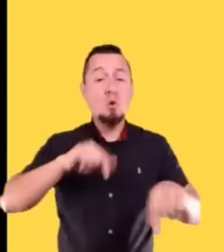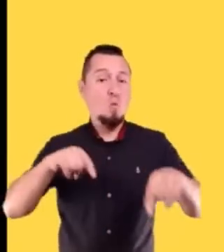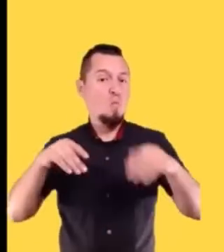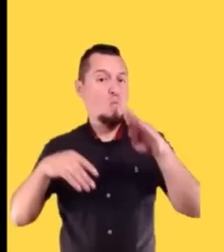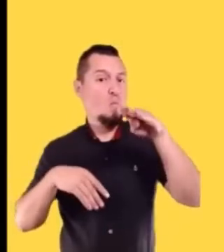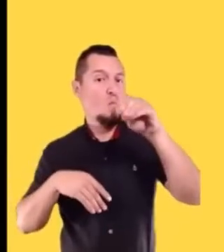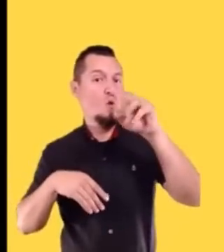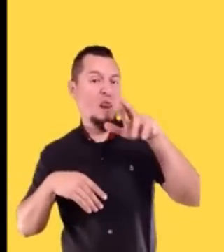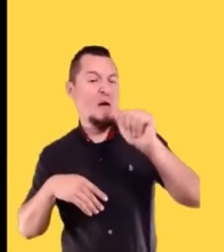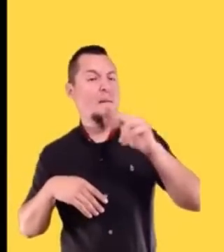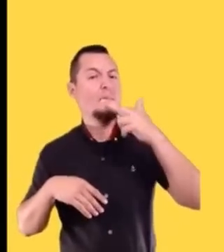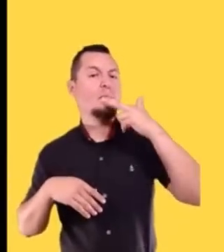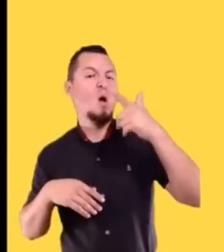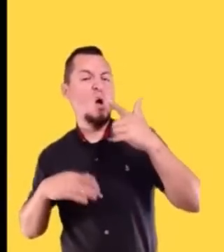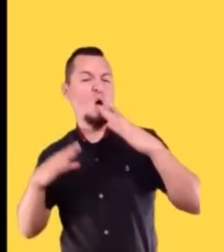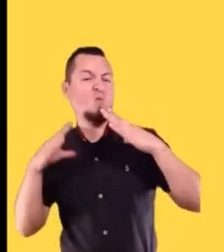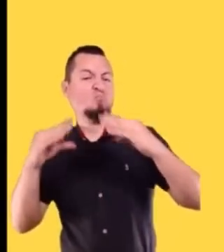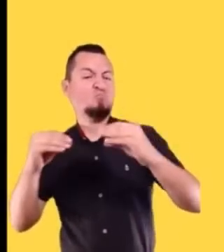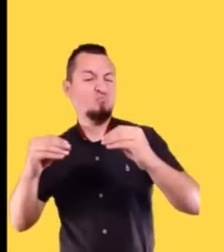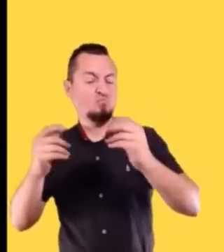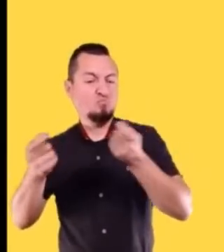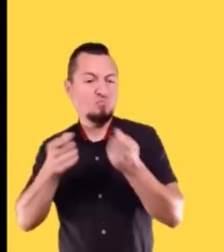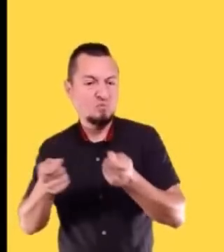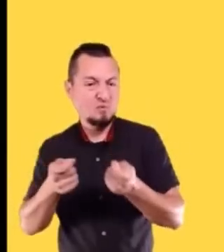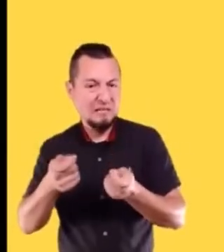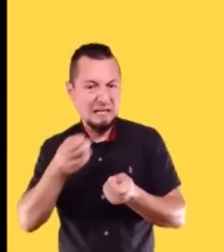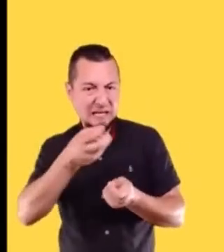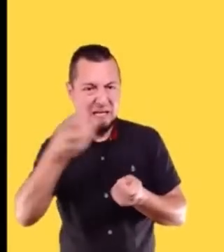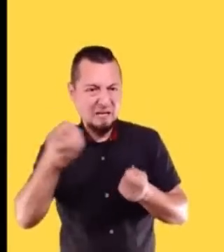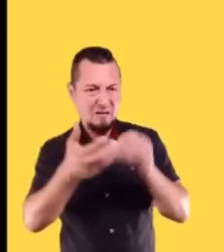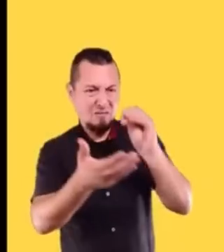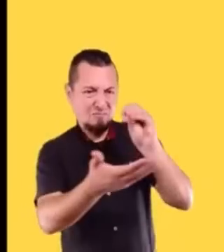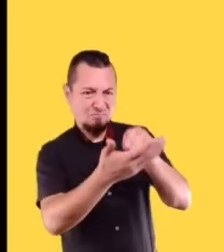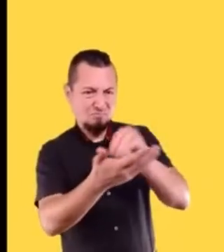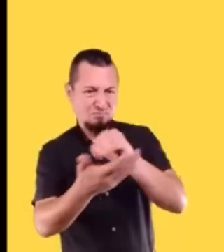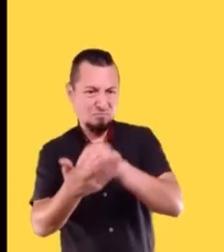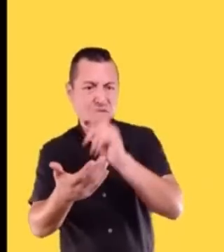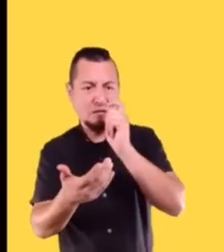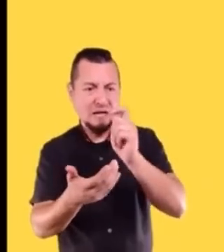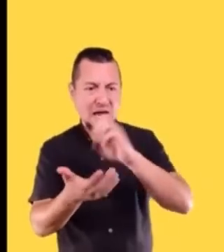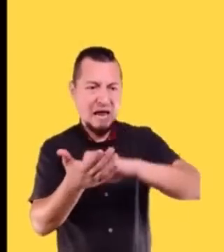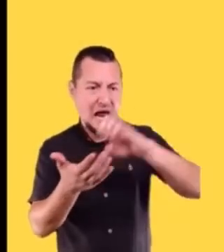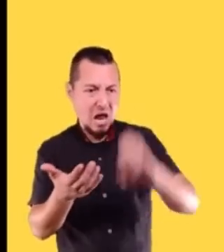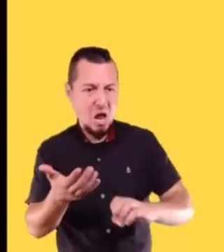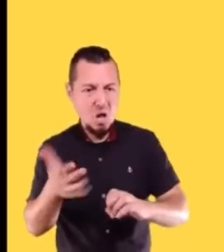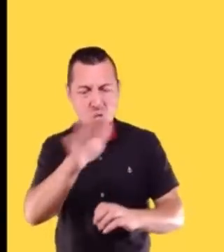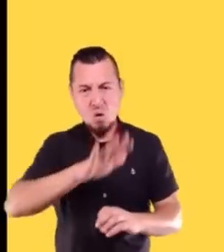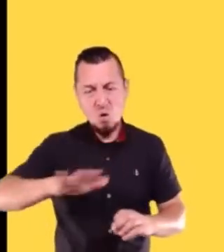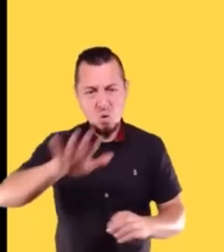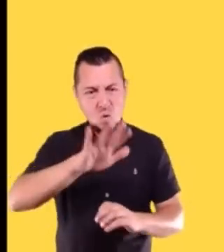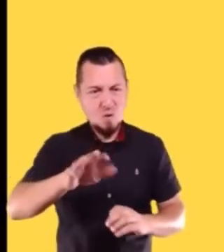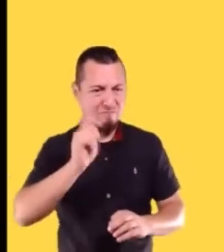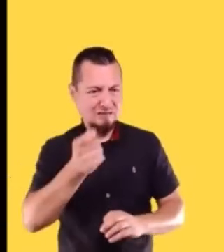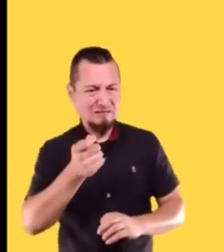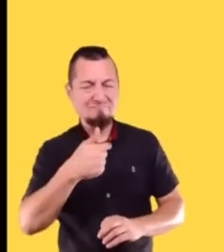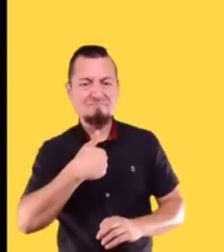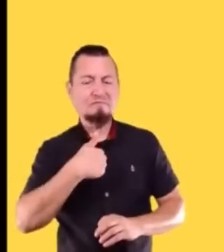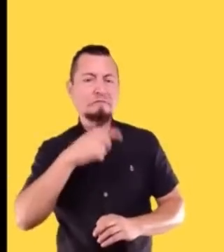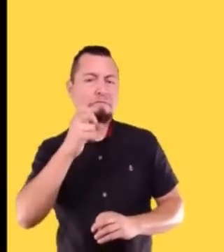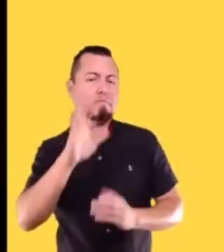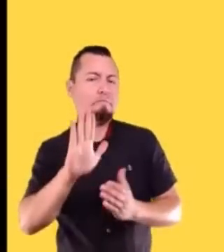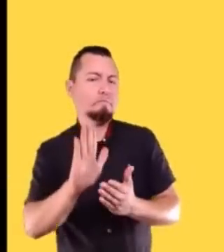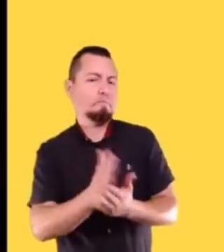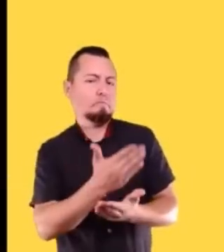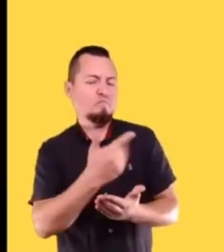en procesos formativos constantes. Y este es el ejemplo que les exponía sobre una de las herramientas. Muy bien.